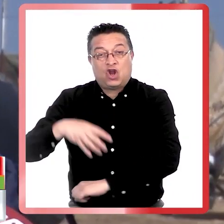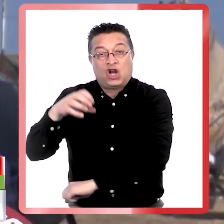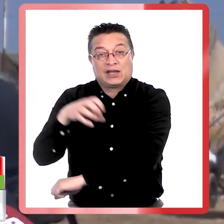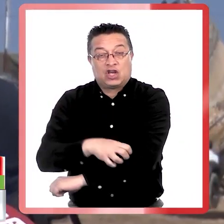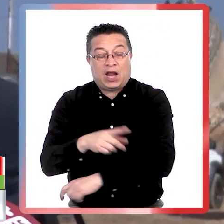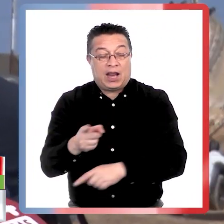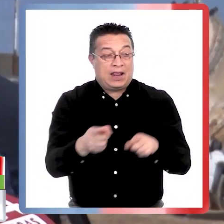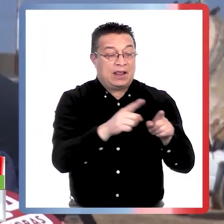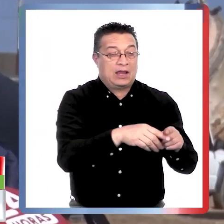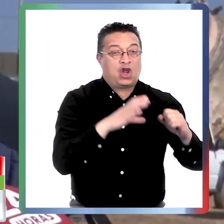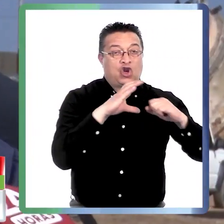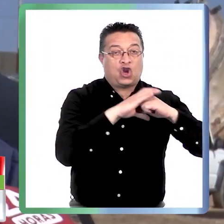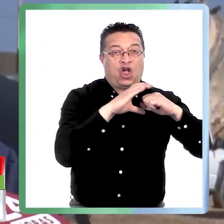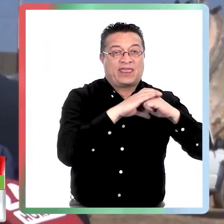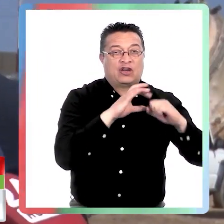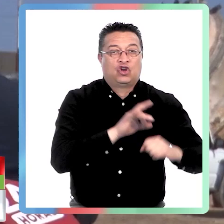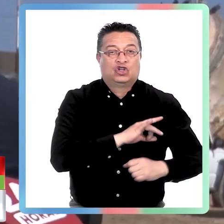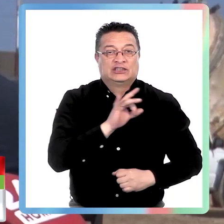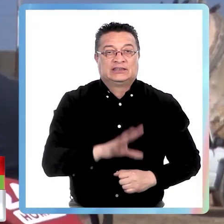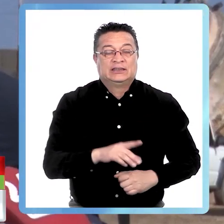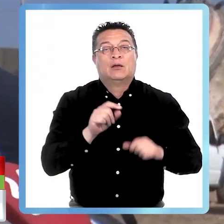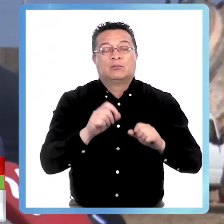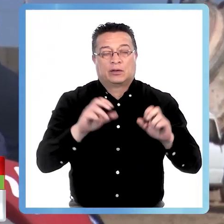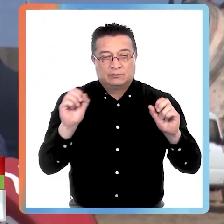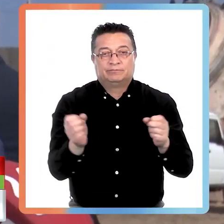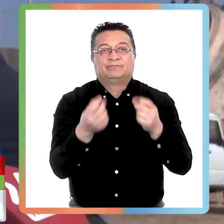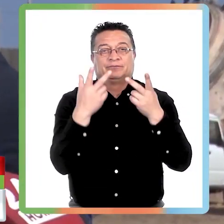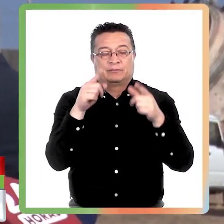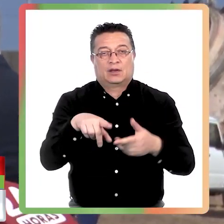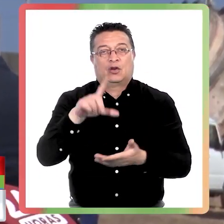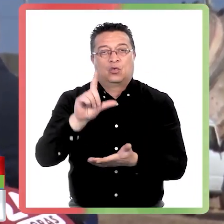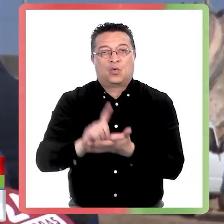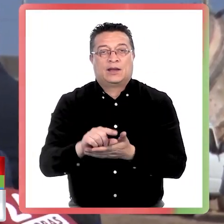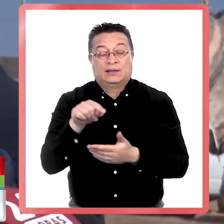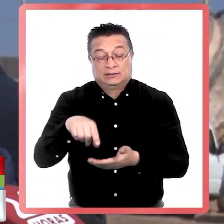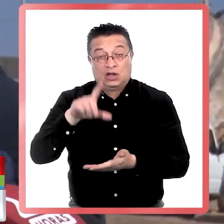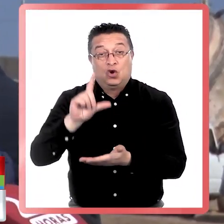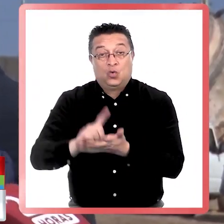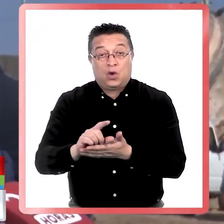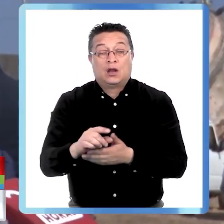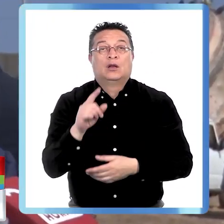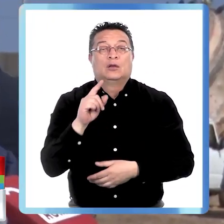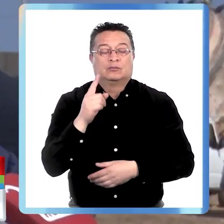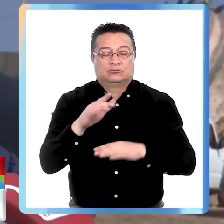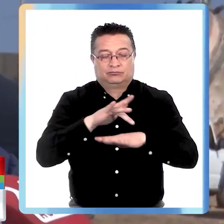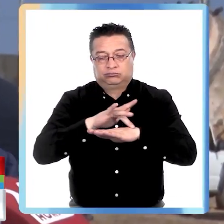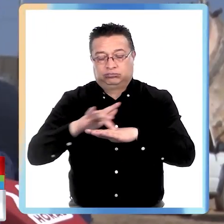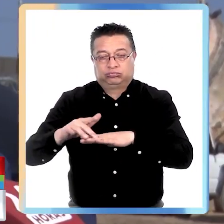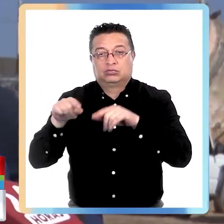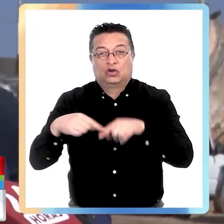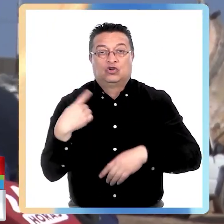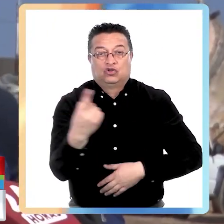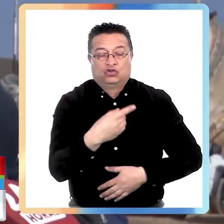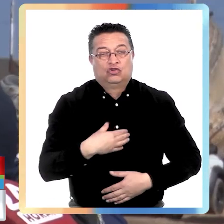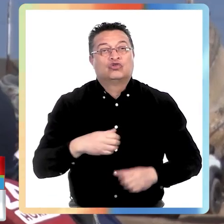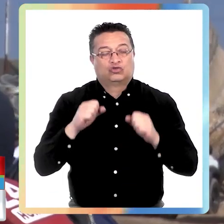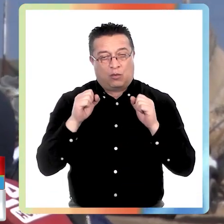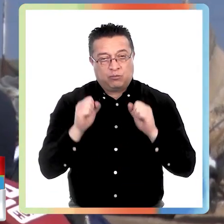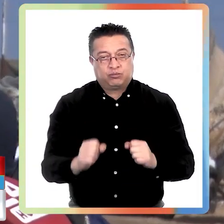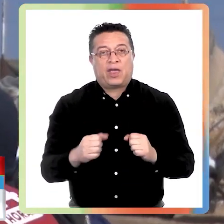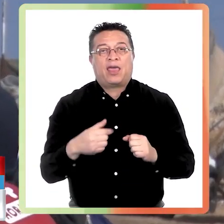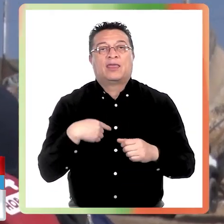gobierno regional y Codelco Chile para poder recuperar este espacio. Este es un espacio con una zona baldía en donde nosotros